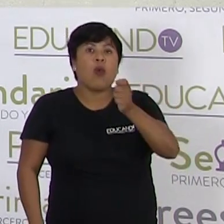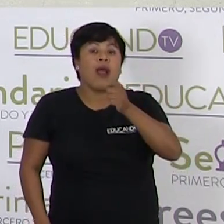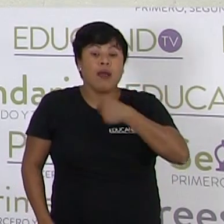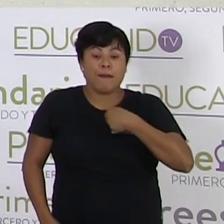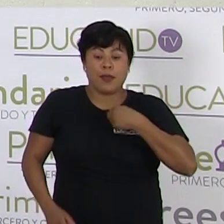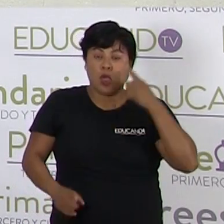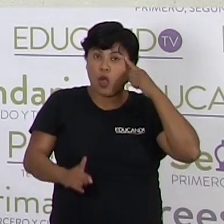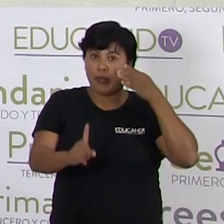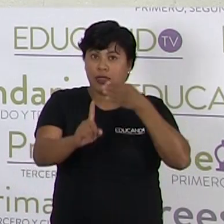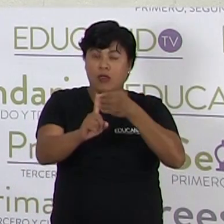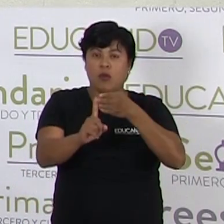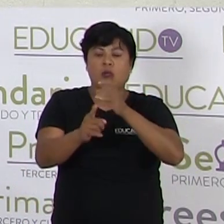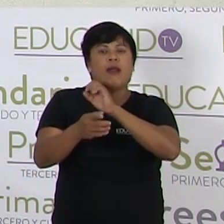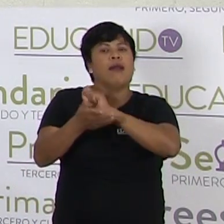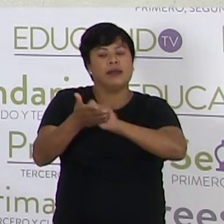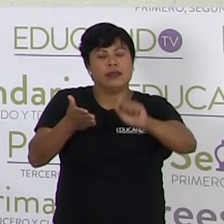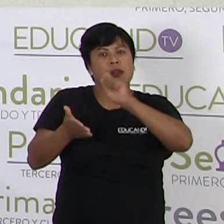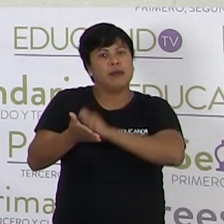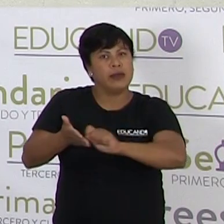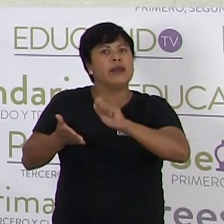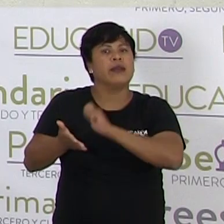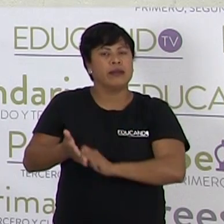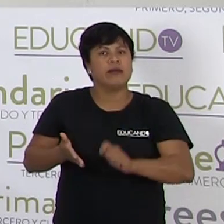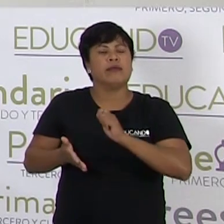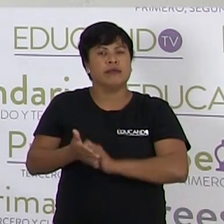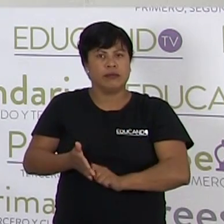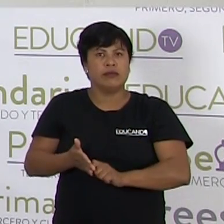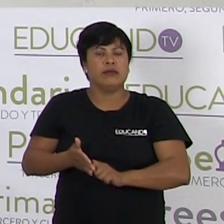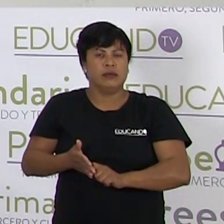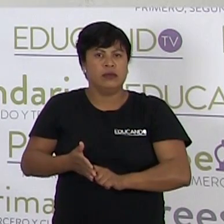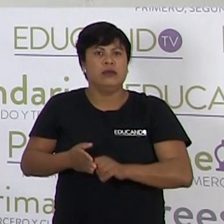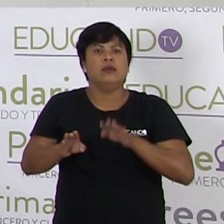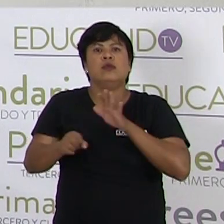objetivo? Narrar